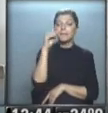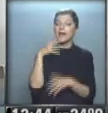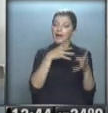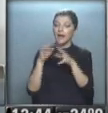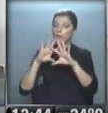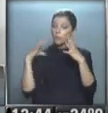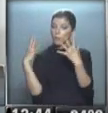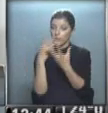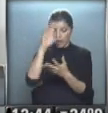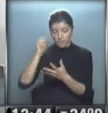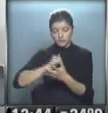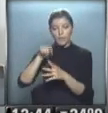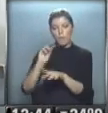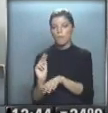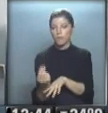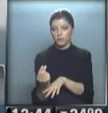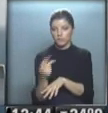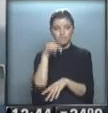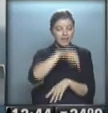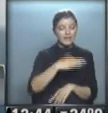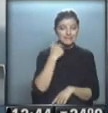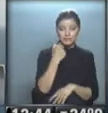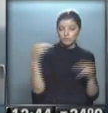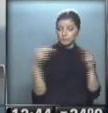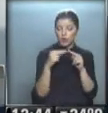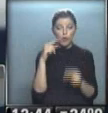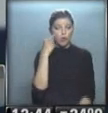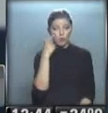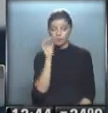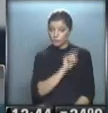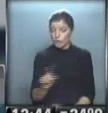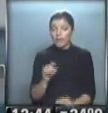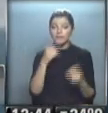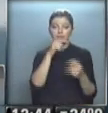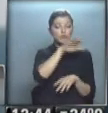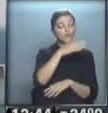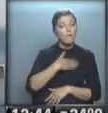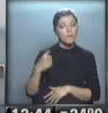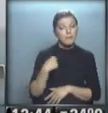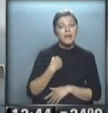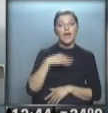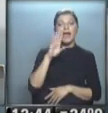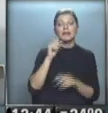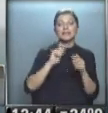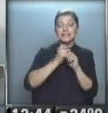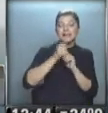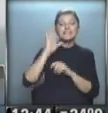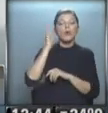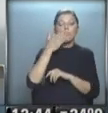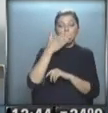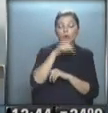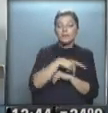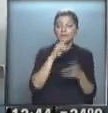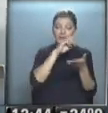Mundial sin apenas conocer a su hijo. Su madre, analfabeta y casi sordomuda, tuvo que ponerse a limpiar casas para sacar a sus